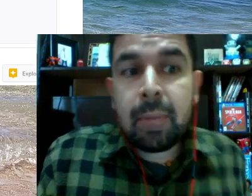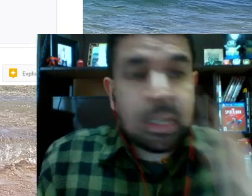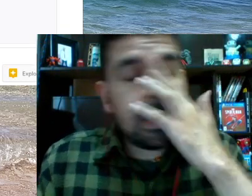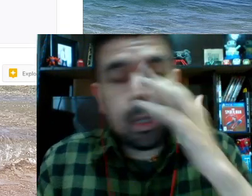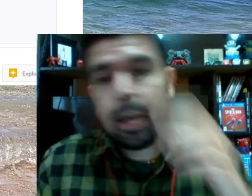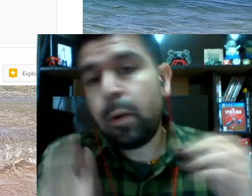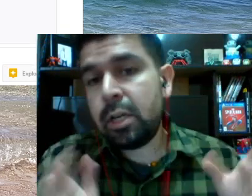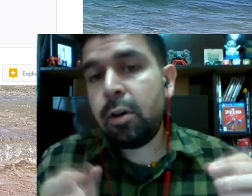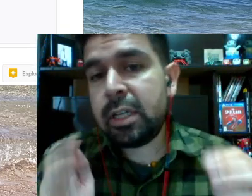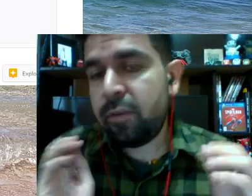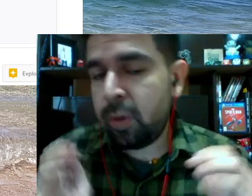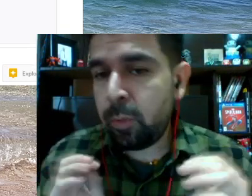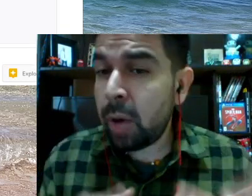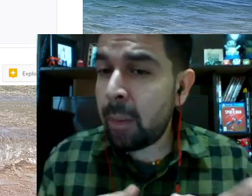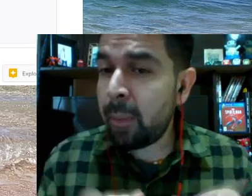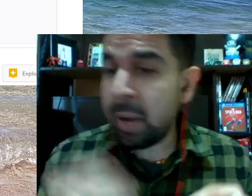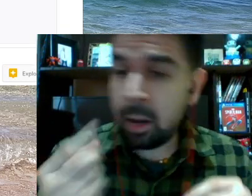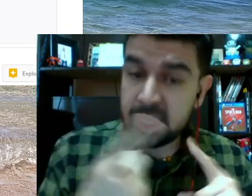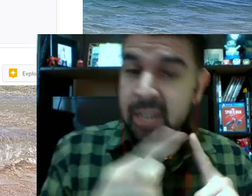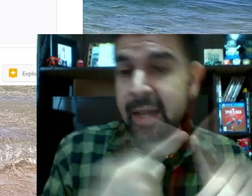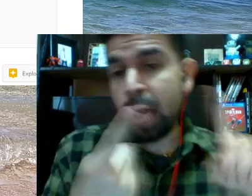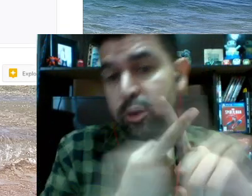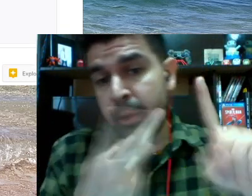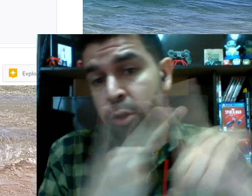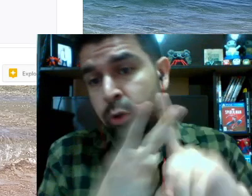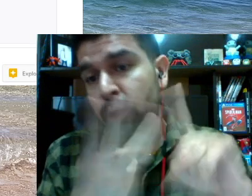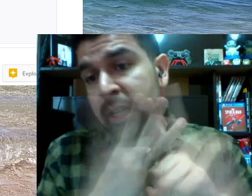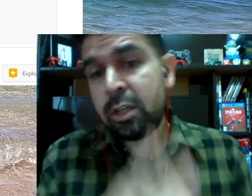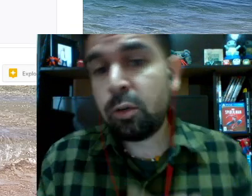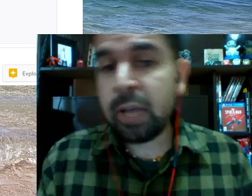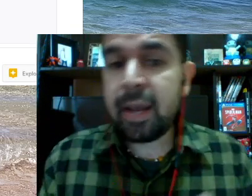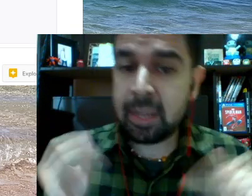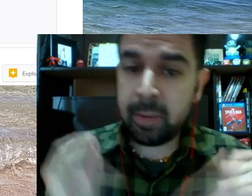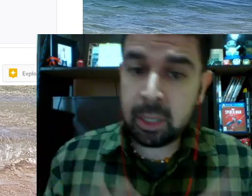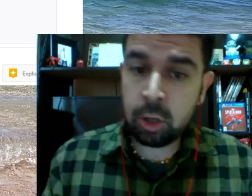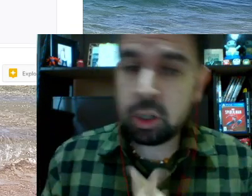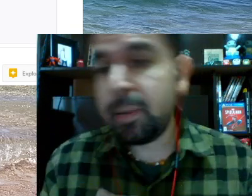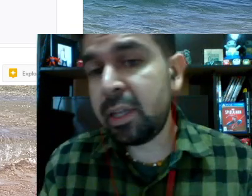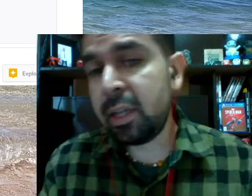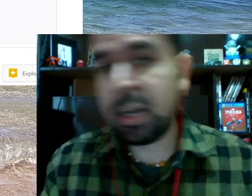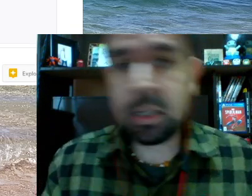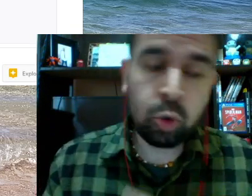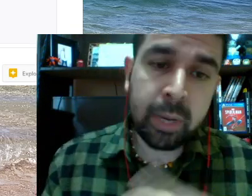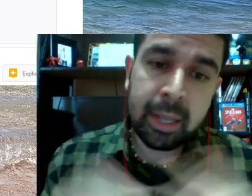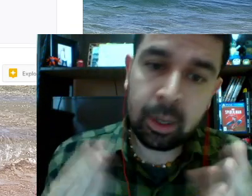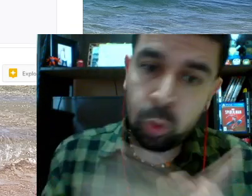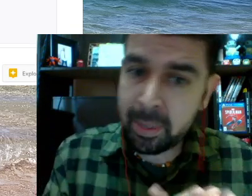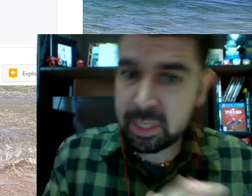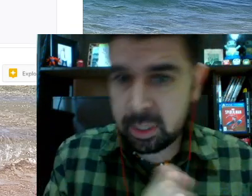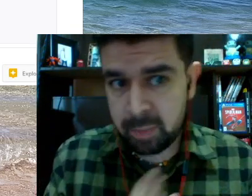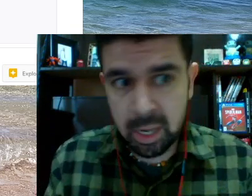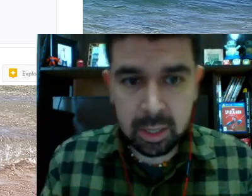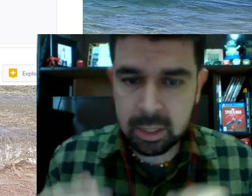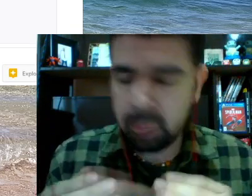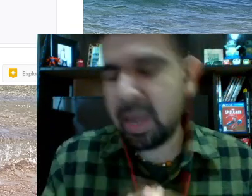básicamente como les digo este fue un programa para los tres grados 1º 2º y 3º de secundaria desde el 22 y 23 de octubre del jueves